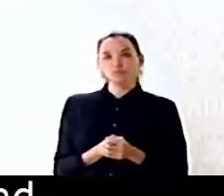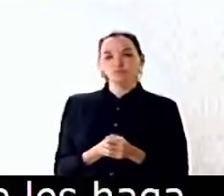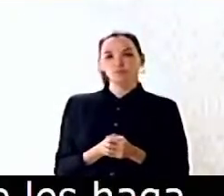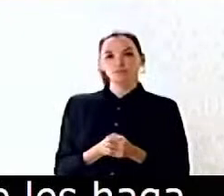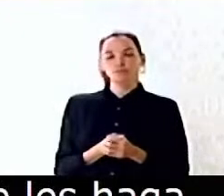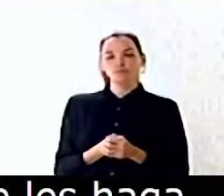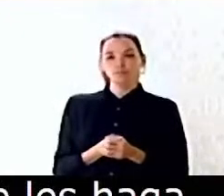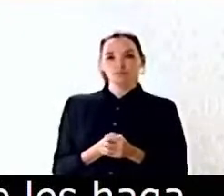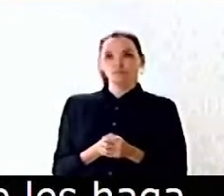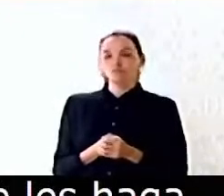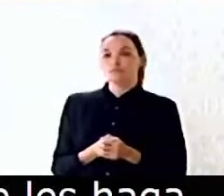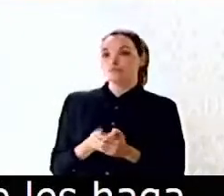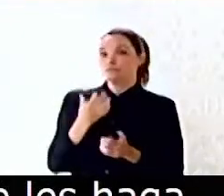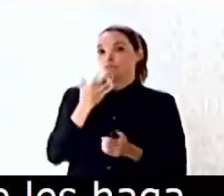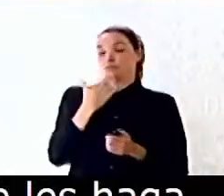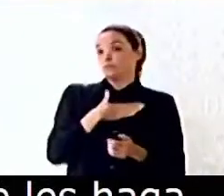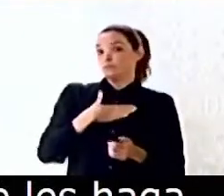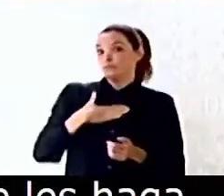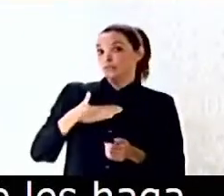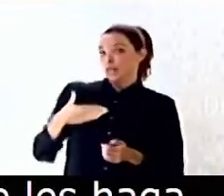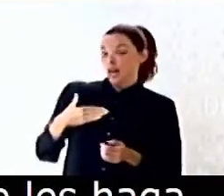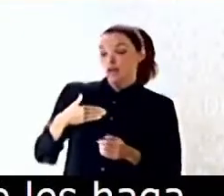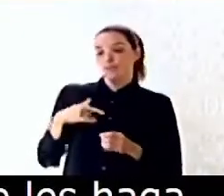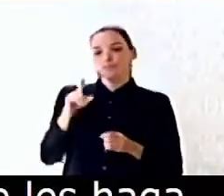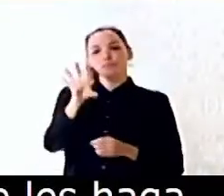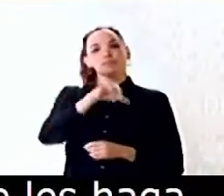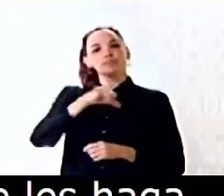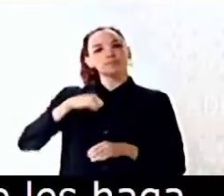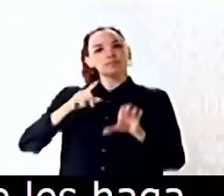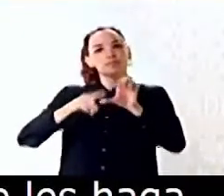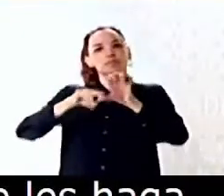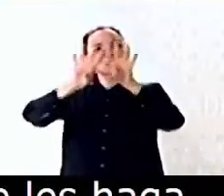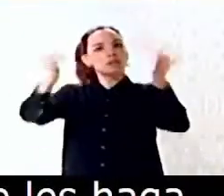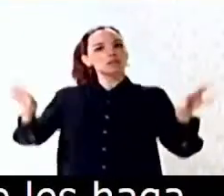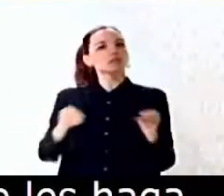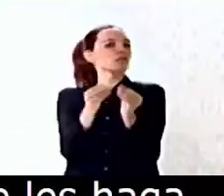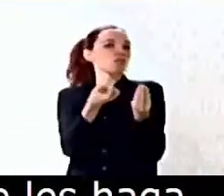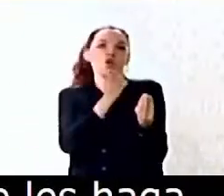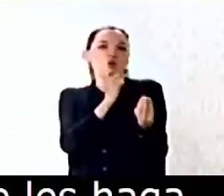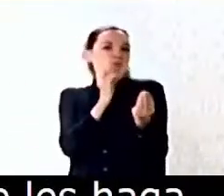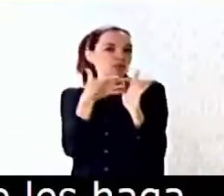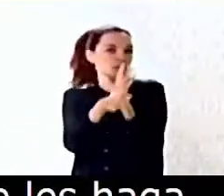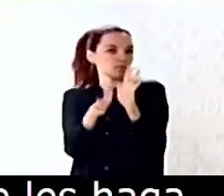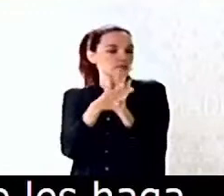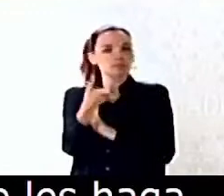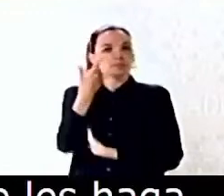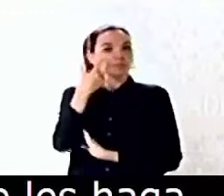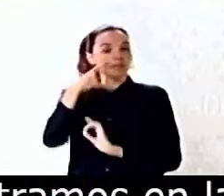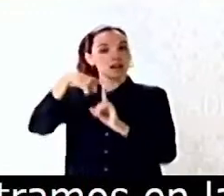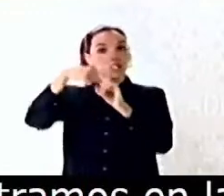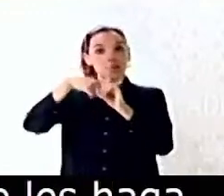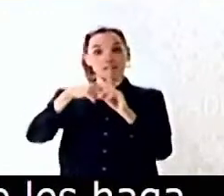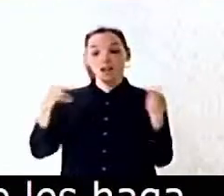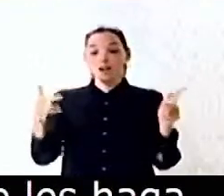tener un resumen de cómo nos encontramos en la Comunidad Autónoma de Extremadura, pues miren, nos encontramos en nivel de alerta